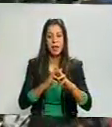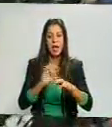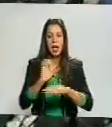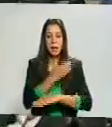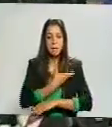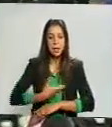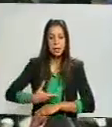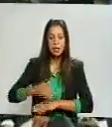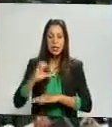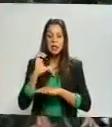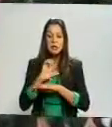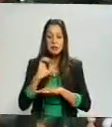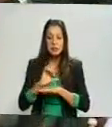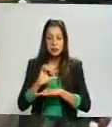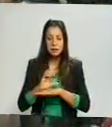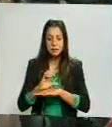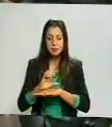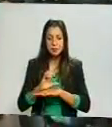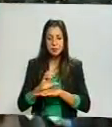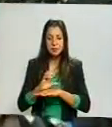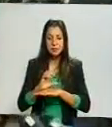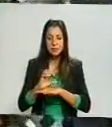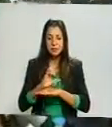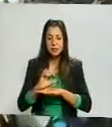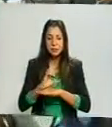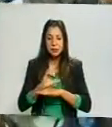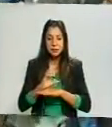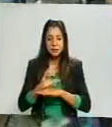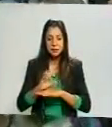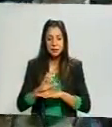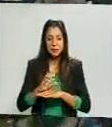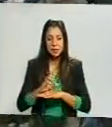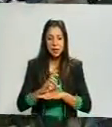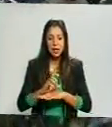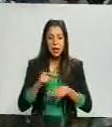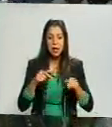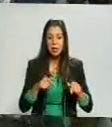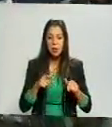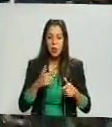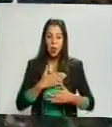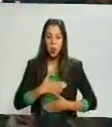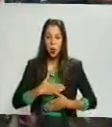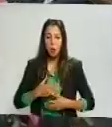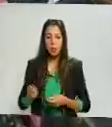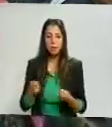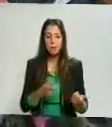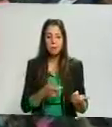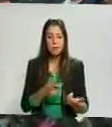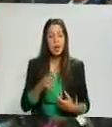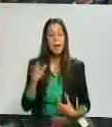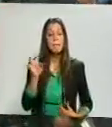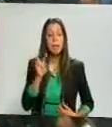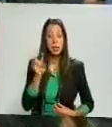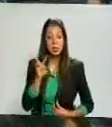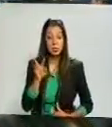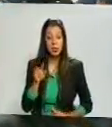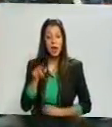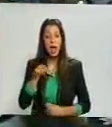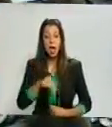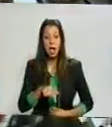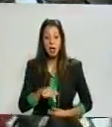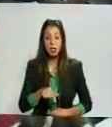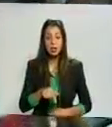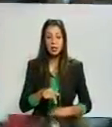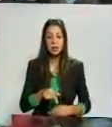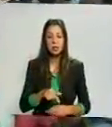la ascendió a generala post-mortem, y luego aquí